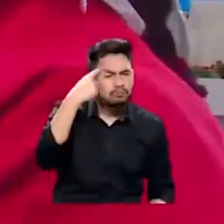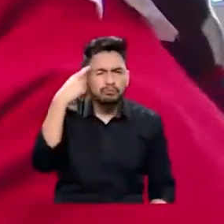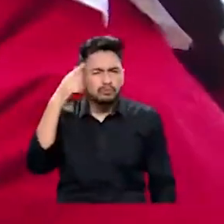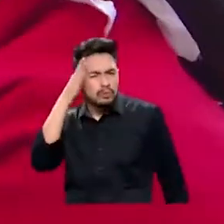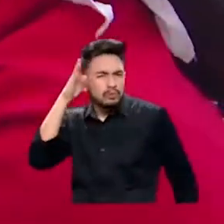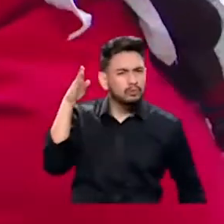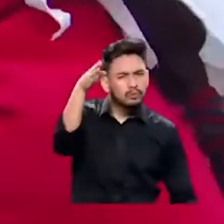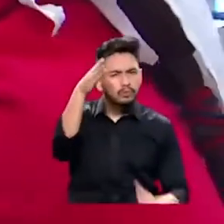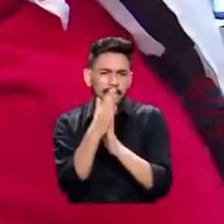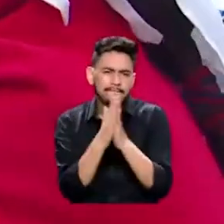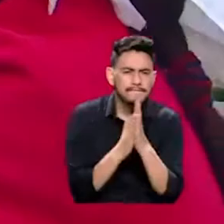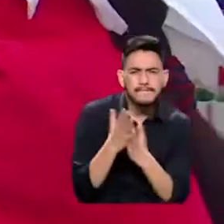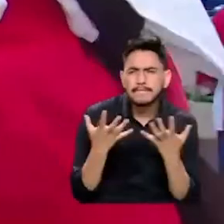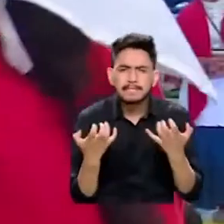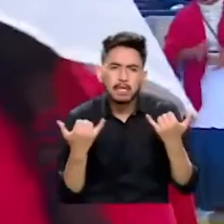Medellín.